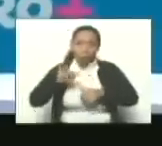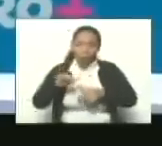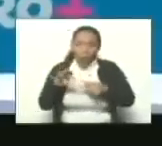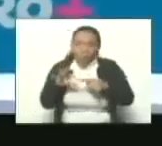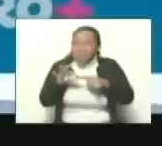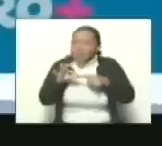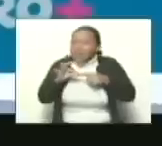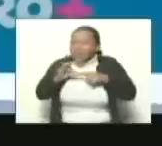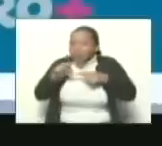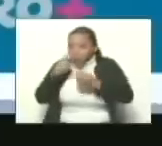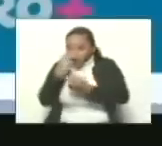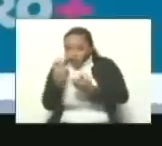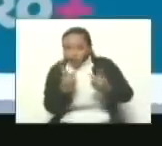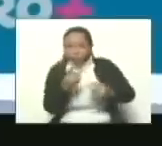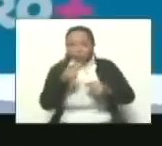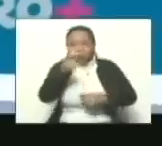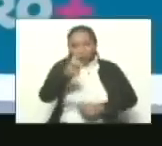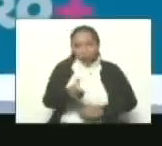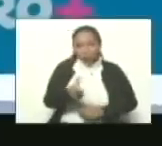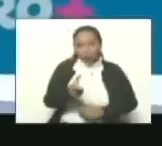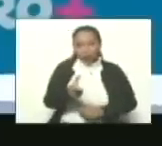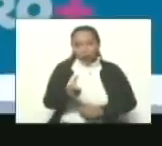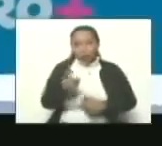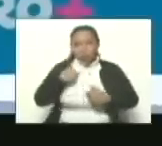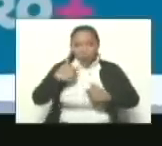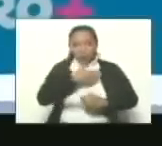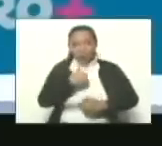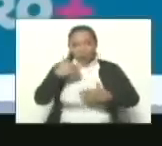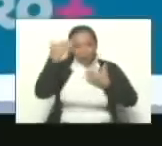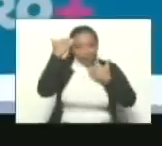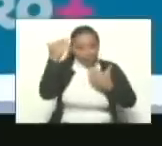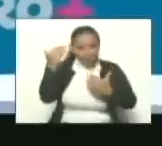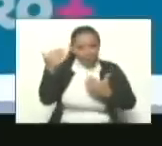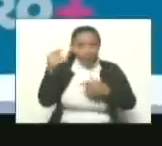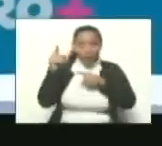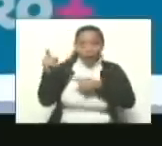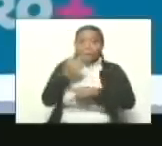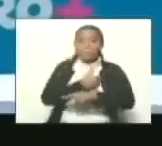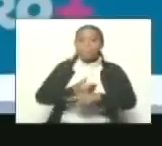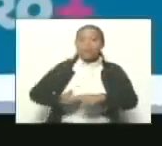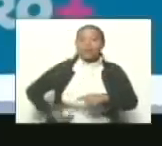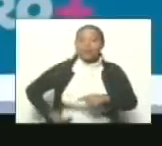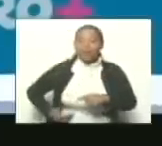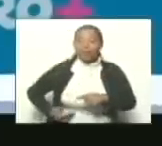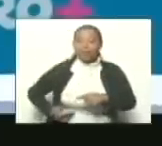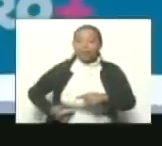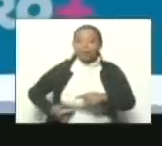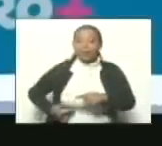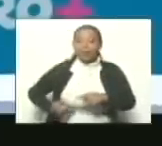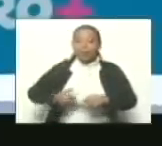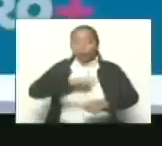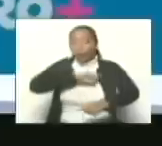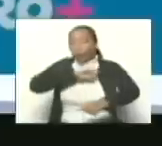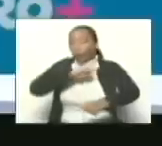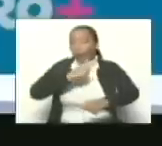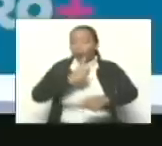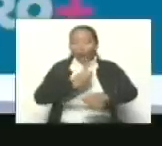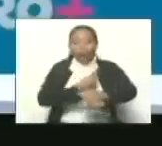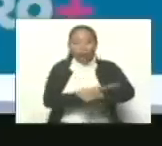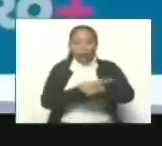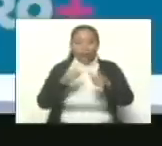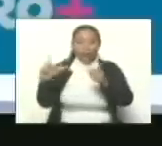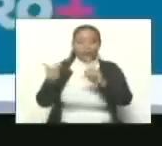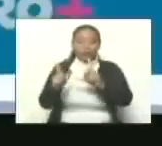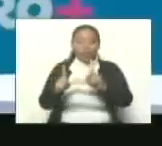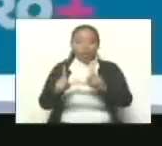especial que quiero darle un saludo. Se trata del presidente de la poderosa televisora